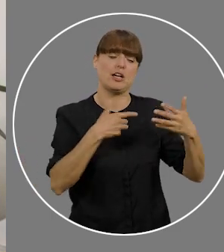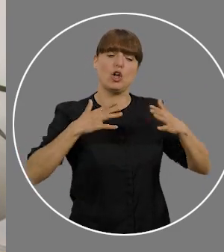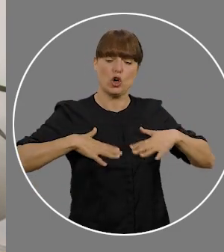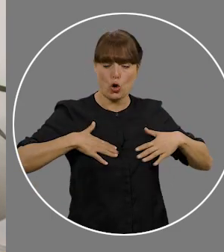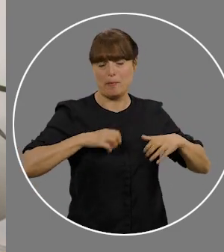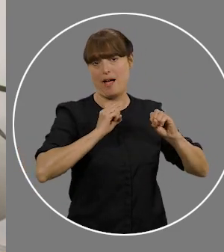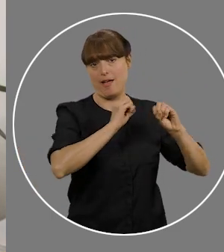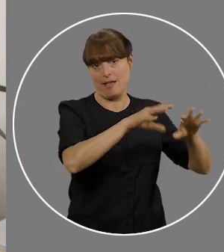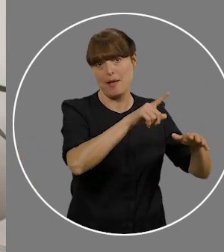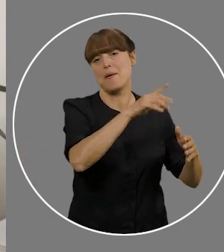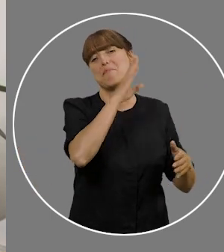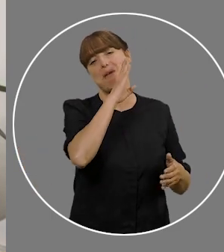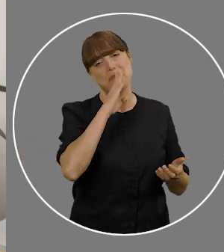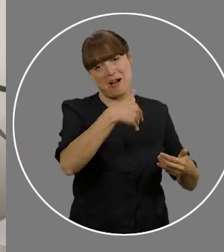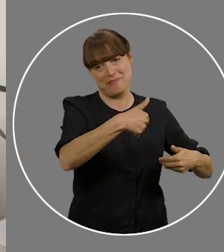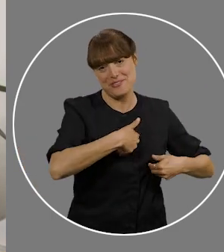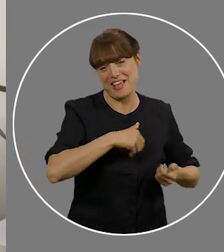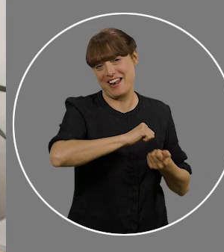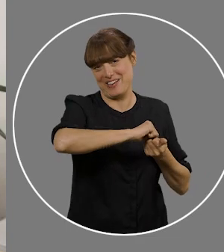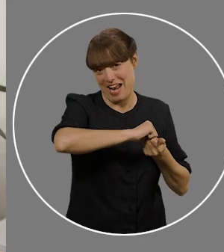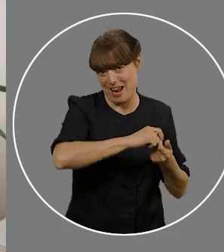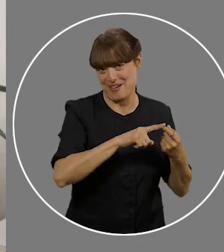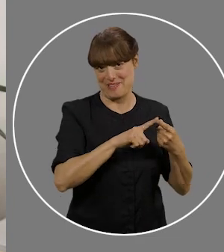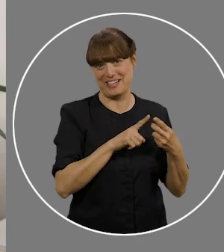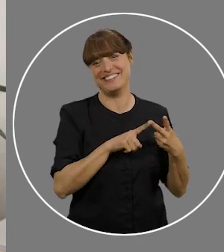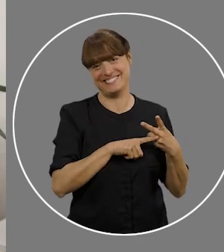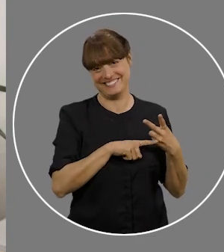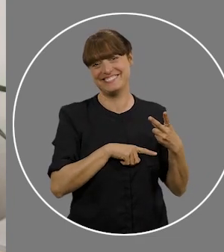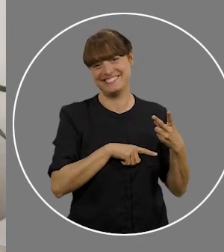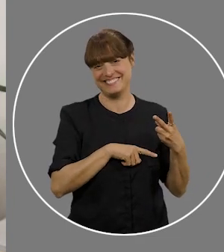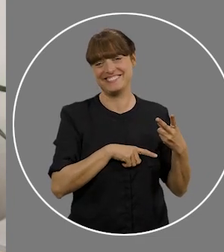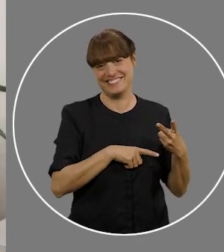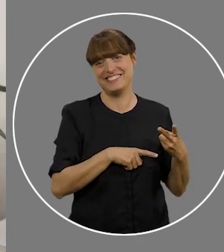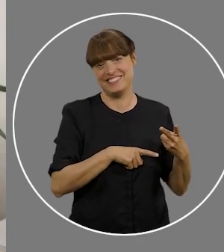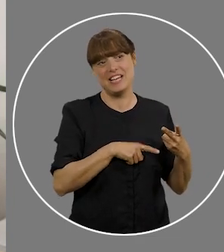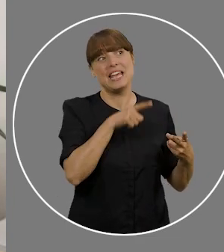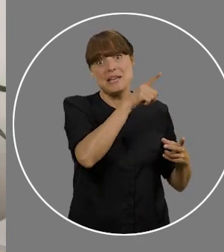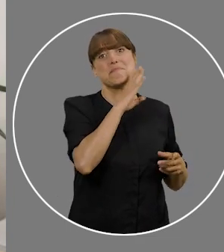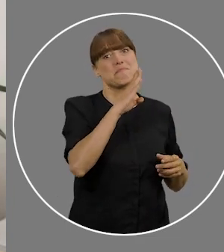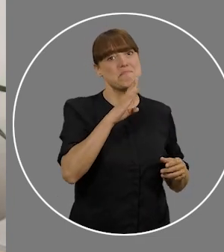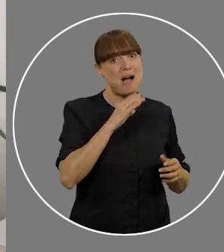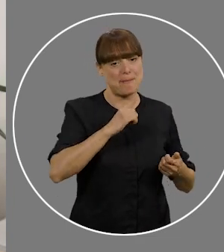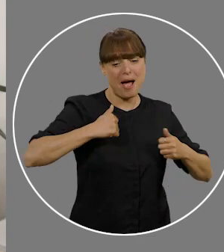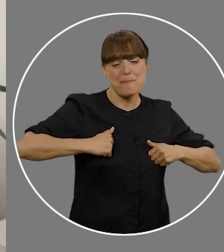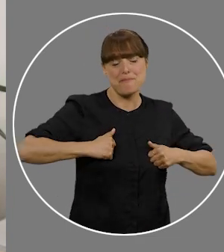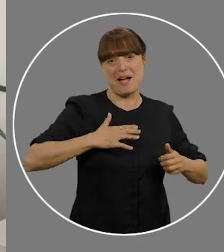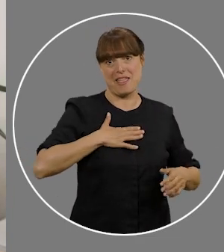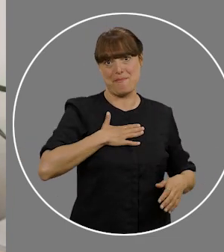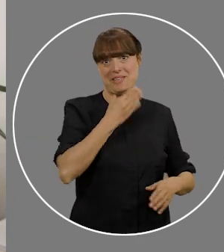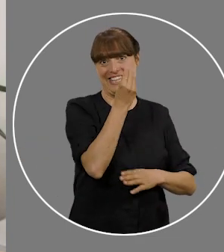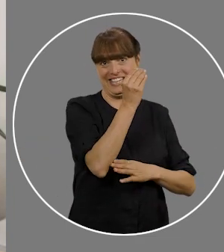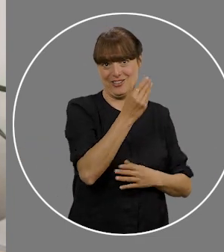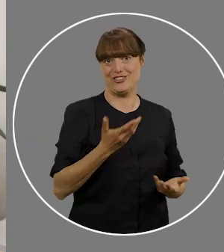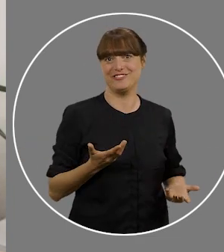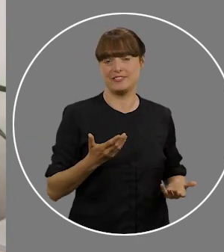la ropa y mi madre pues me la lavaba. Y mi madre pues ya me bañaba a mi hijo. Y mi hija pues como ya tenía